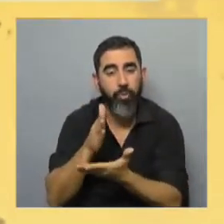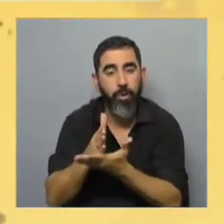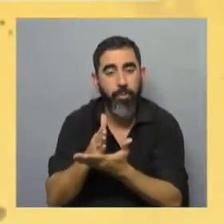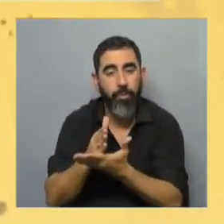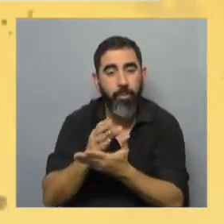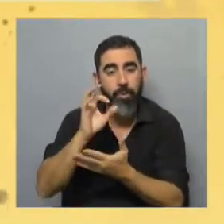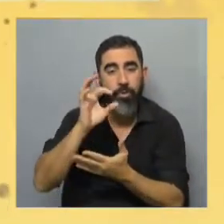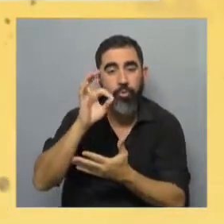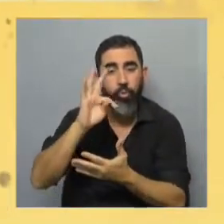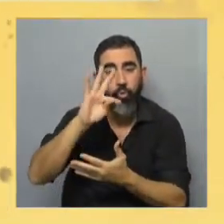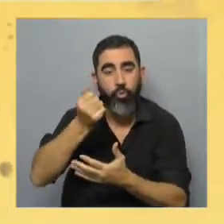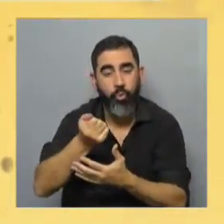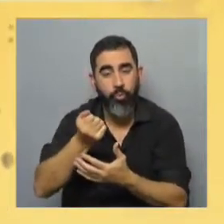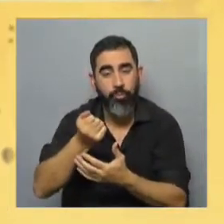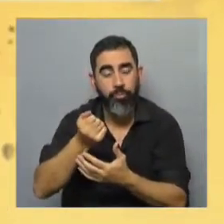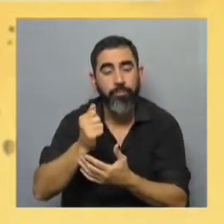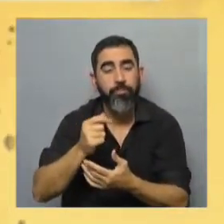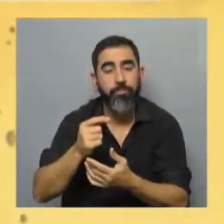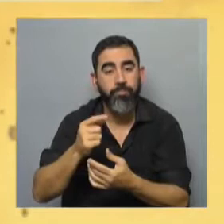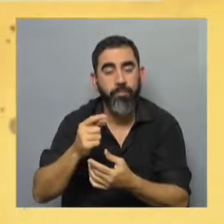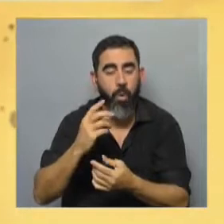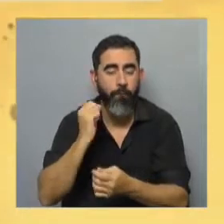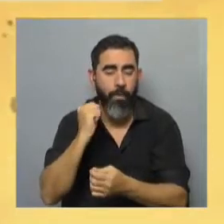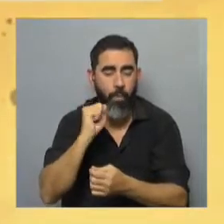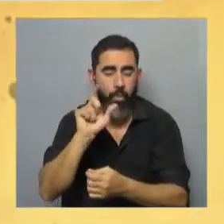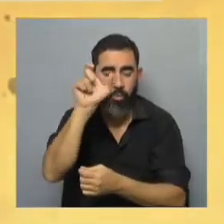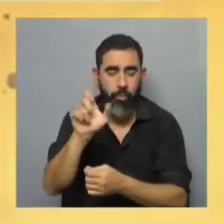Matías Soto, paleontólogo bien de renombre en el país.